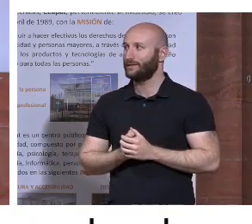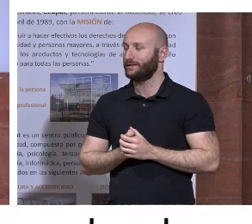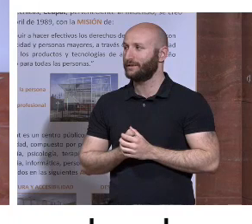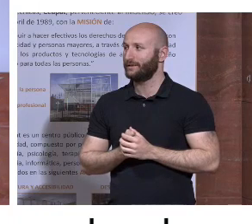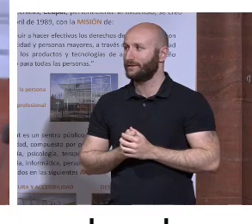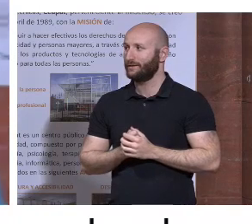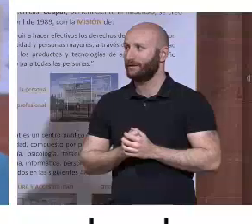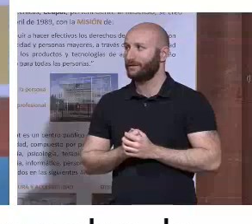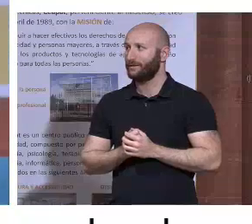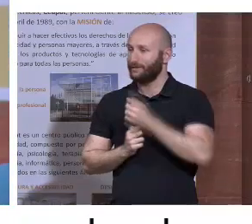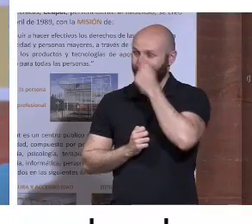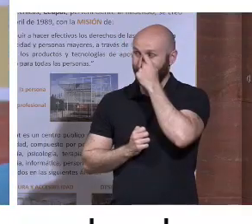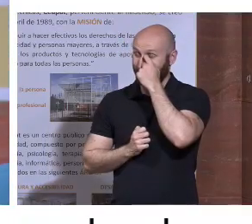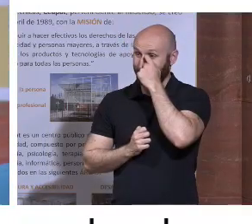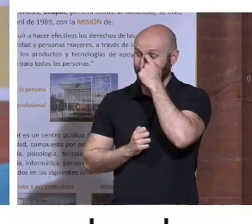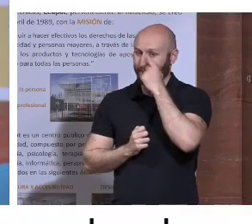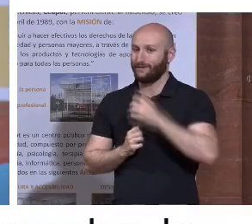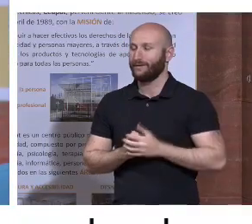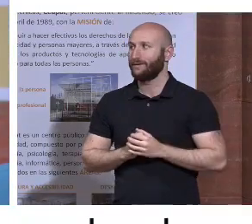Vamos a ver.